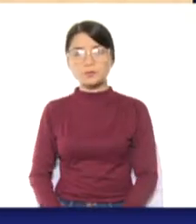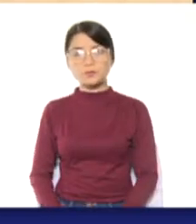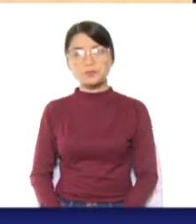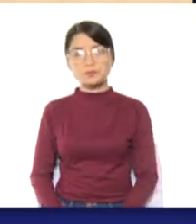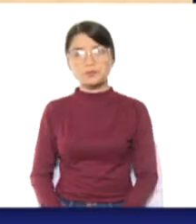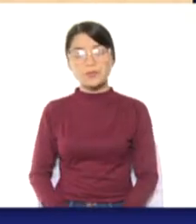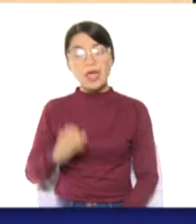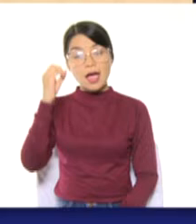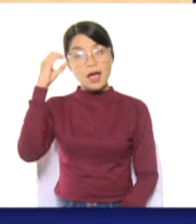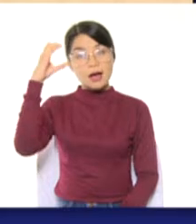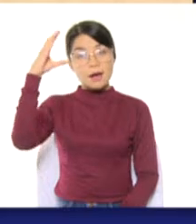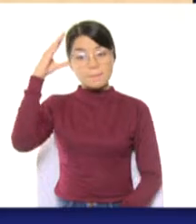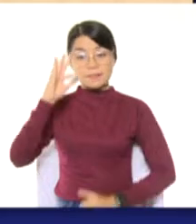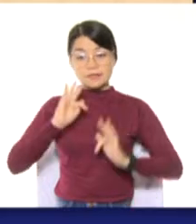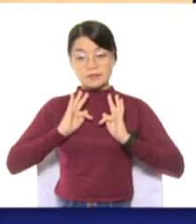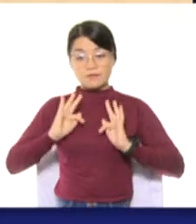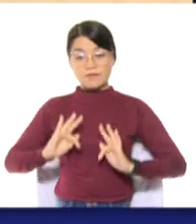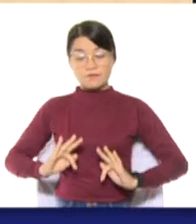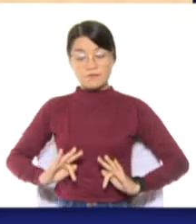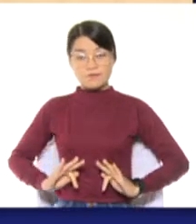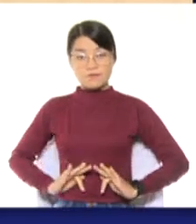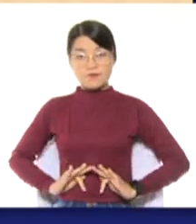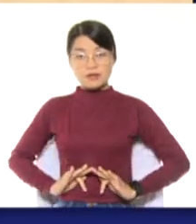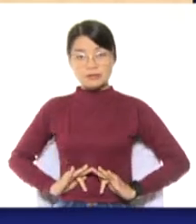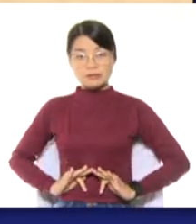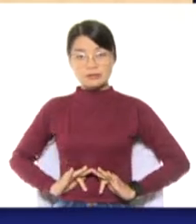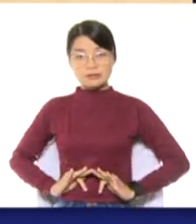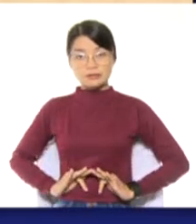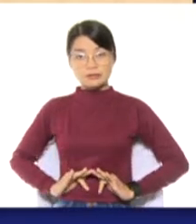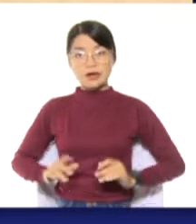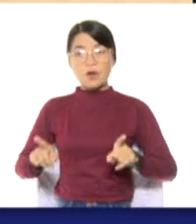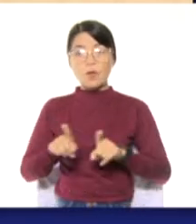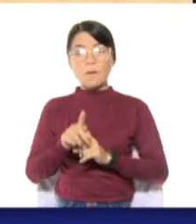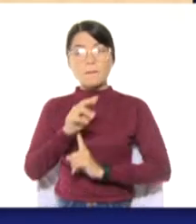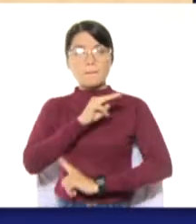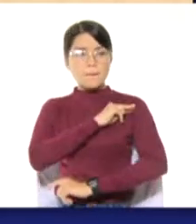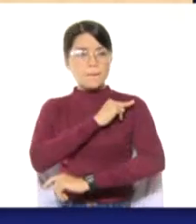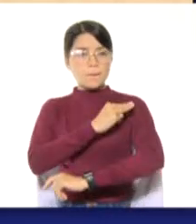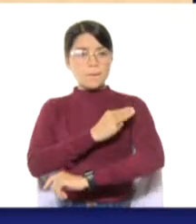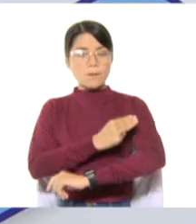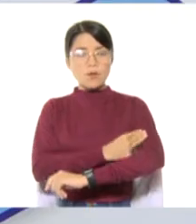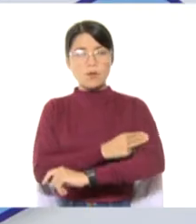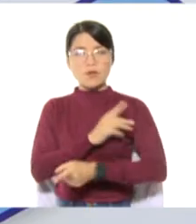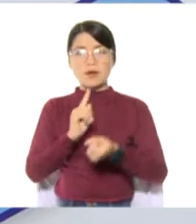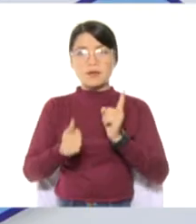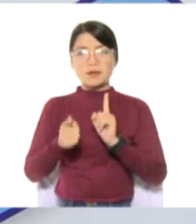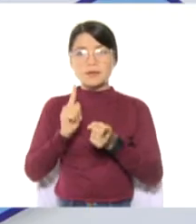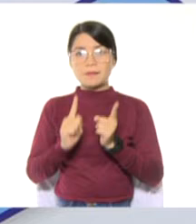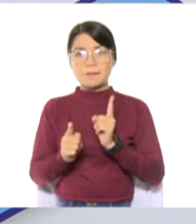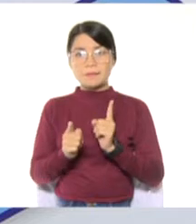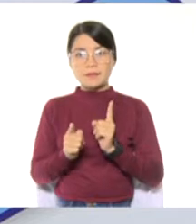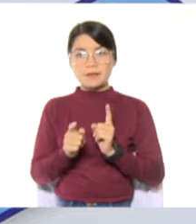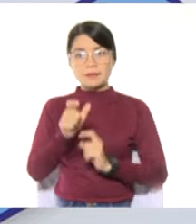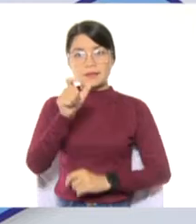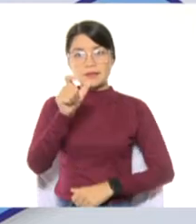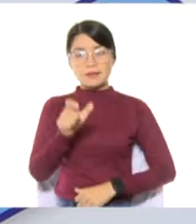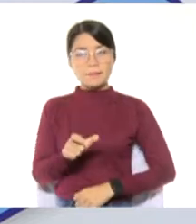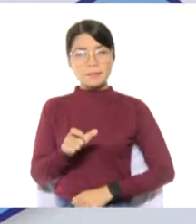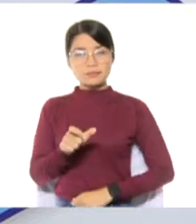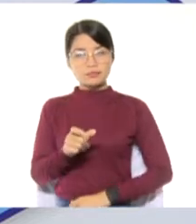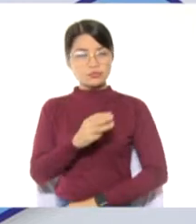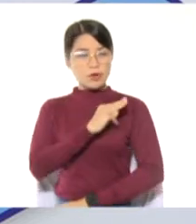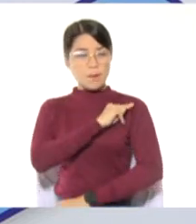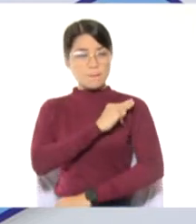física hace referencia al músculo y por tanto dependerá fundamentalmente de las características del mismo.